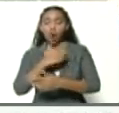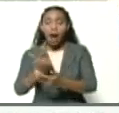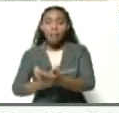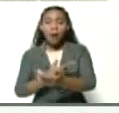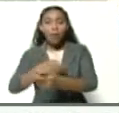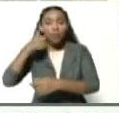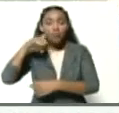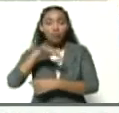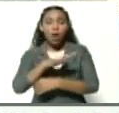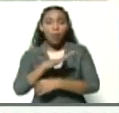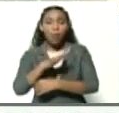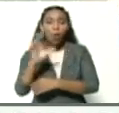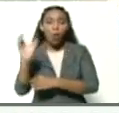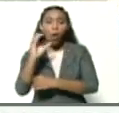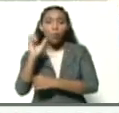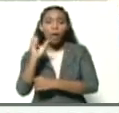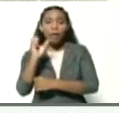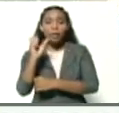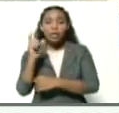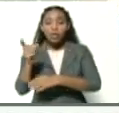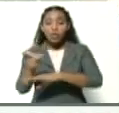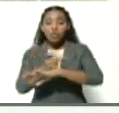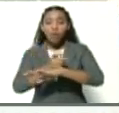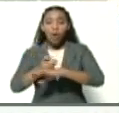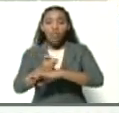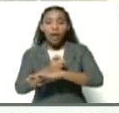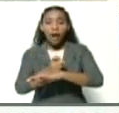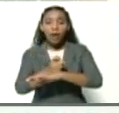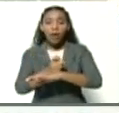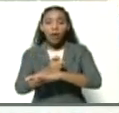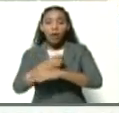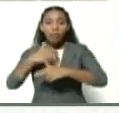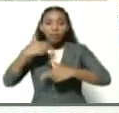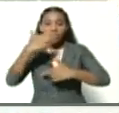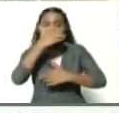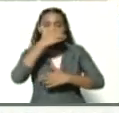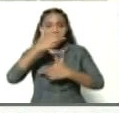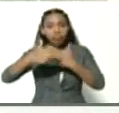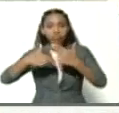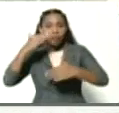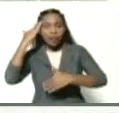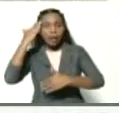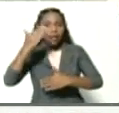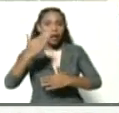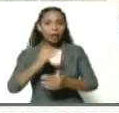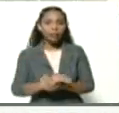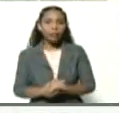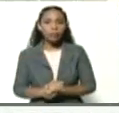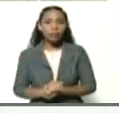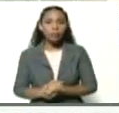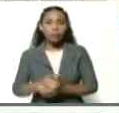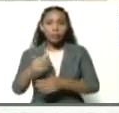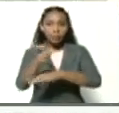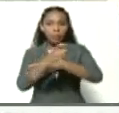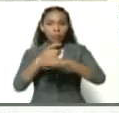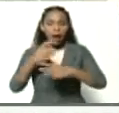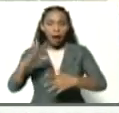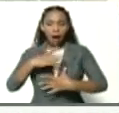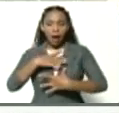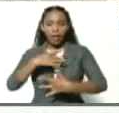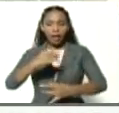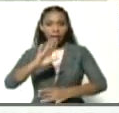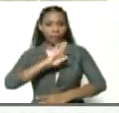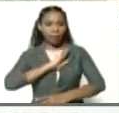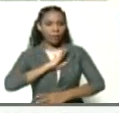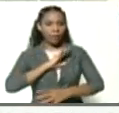de Colombia, huérfano, con un gobierno narcoparamilitar, con un gobierno pendiente de sus intereses